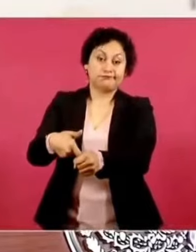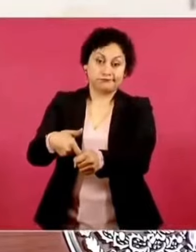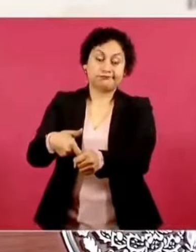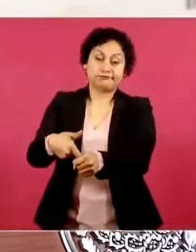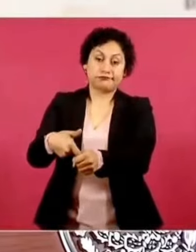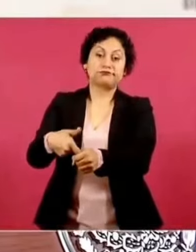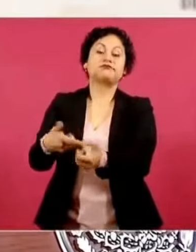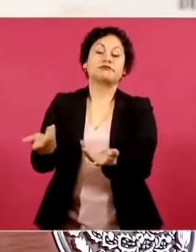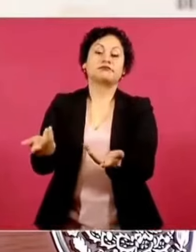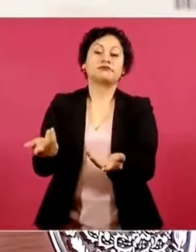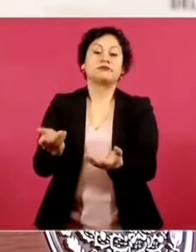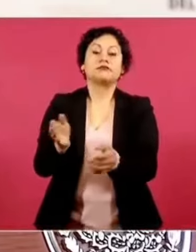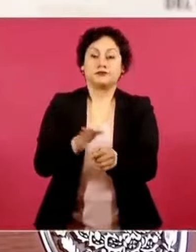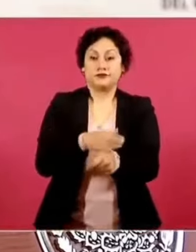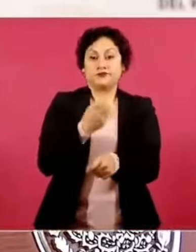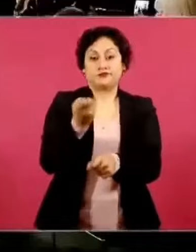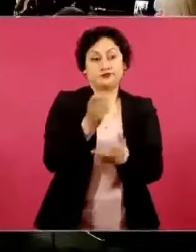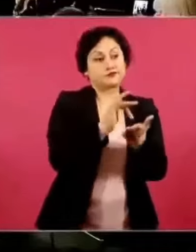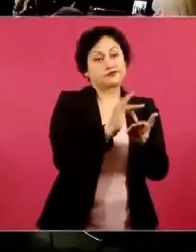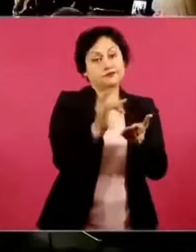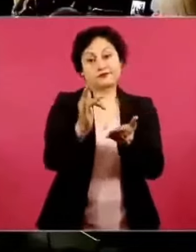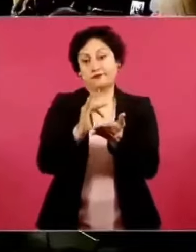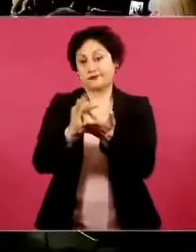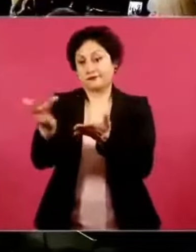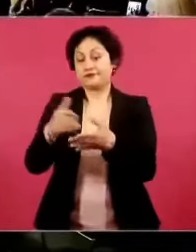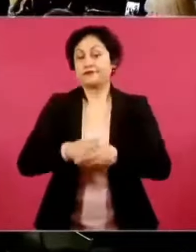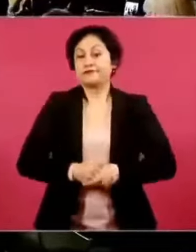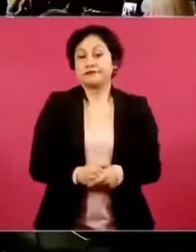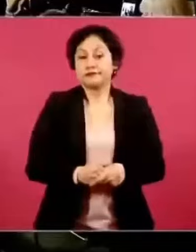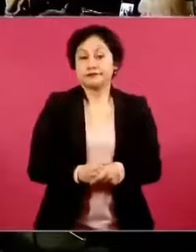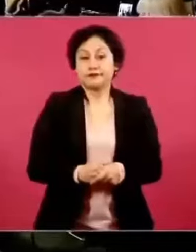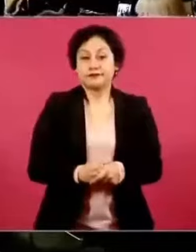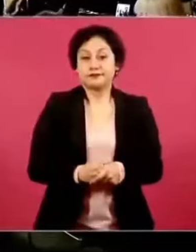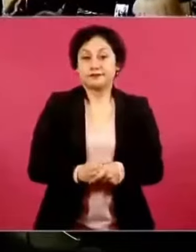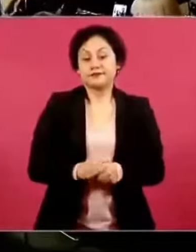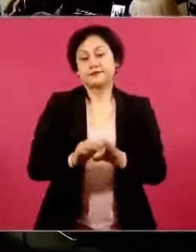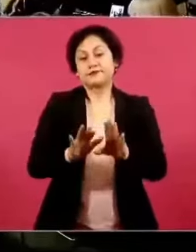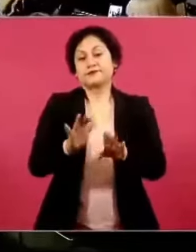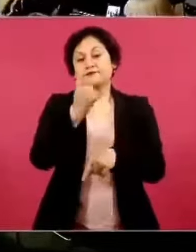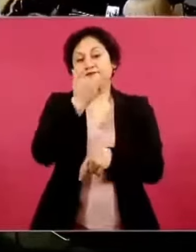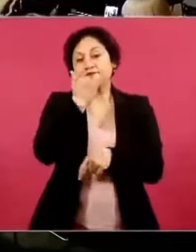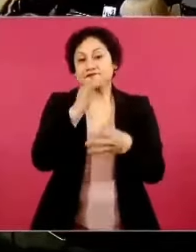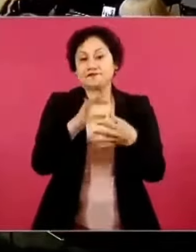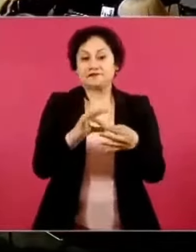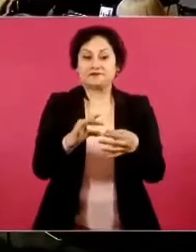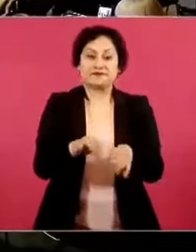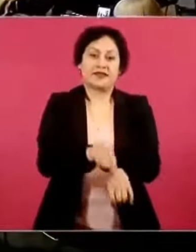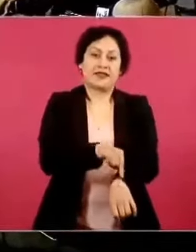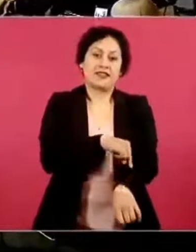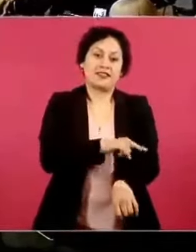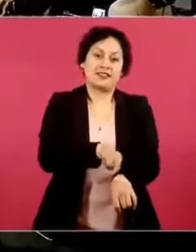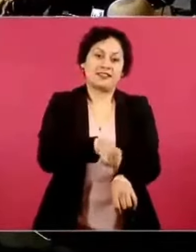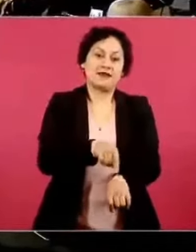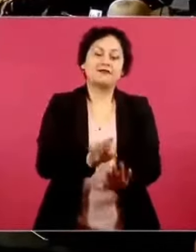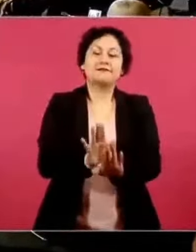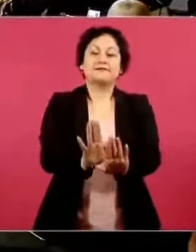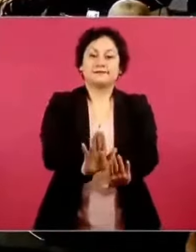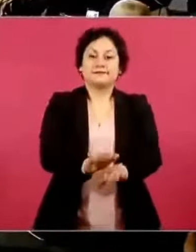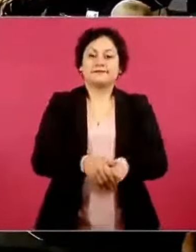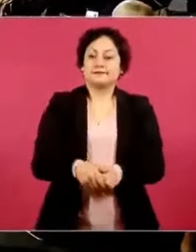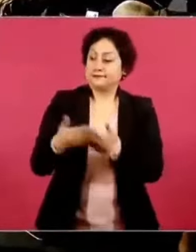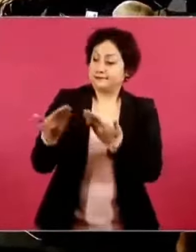diel entonces pero ya este fue mucho el prólogo la introducción aquí el